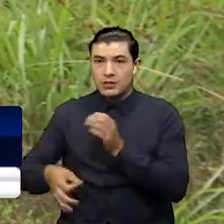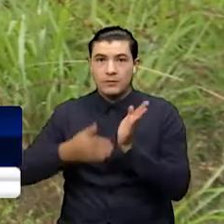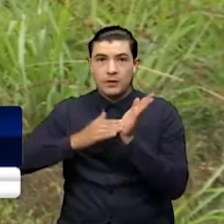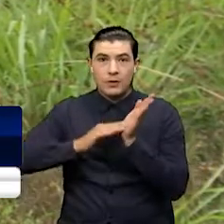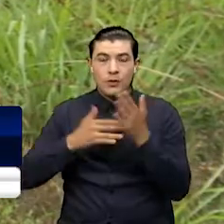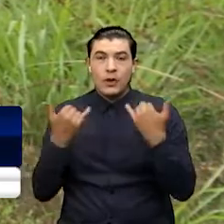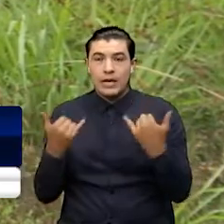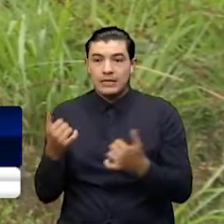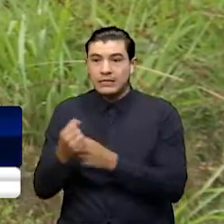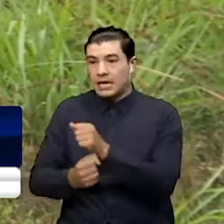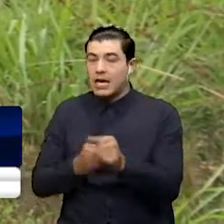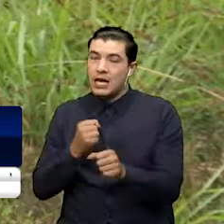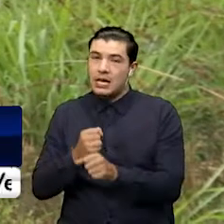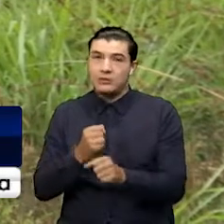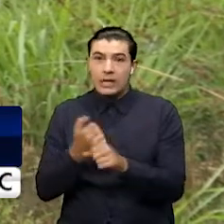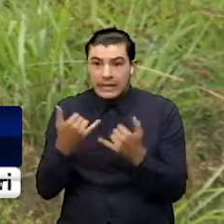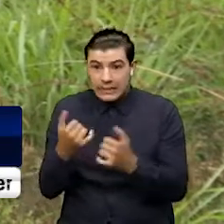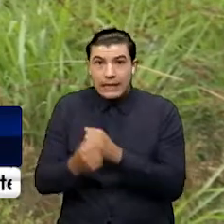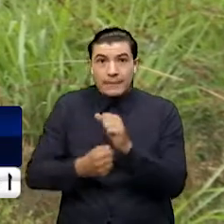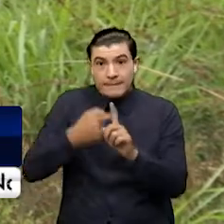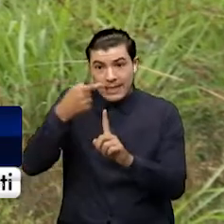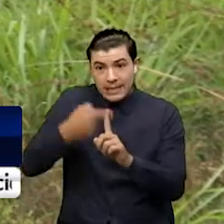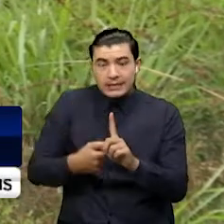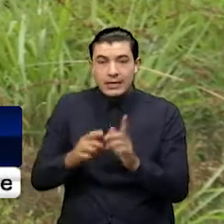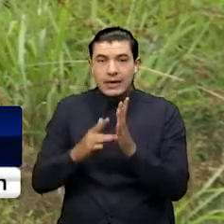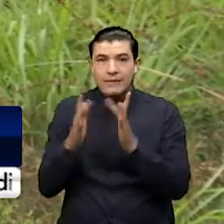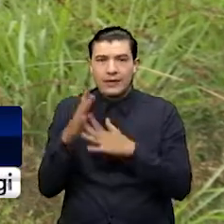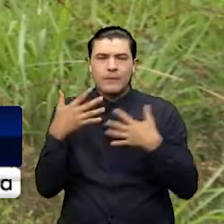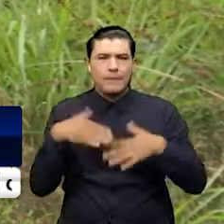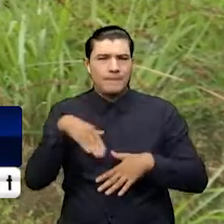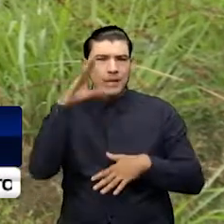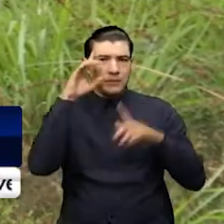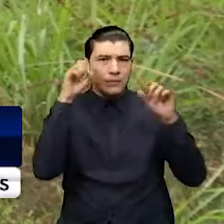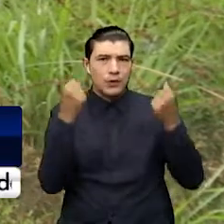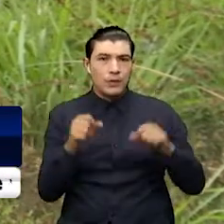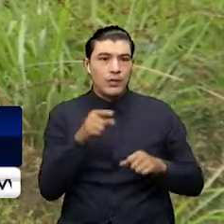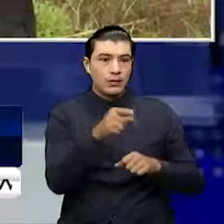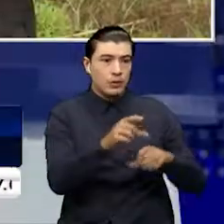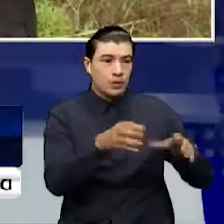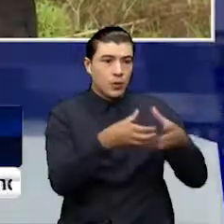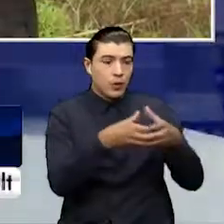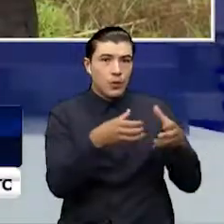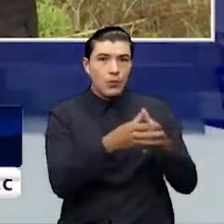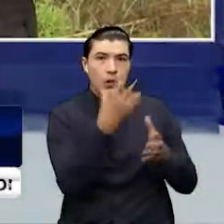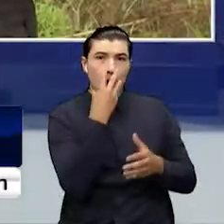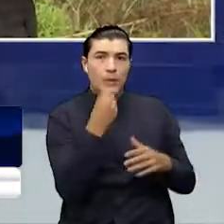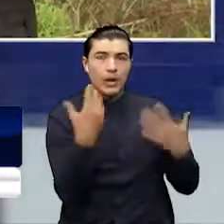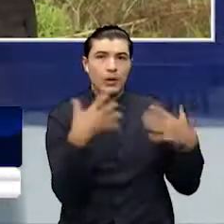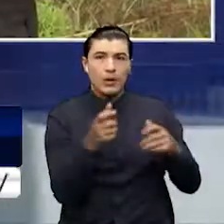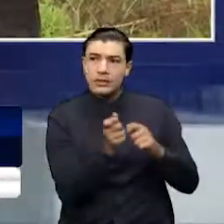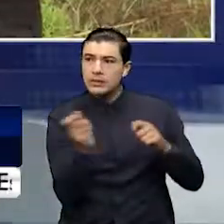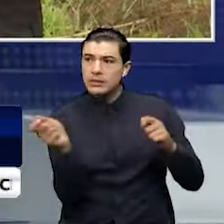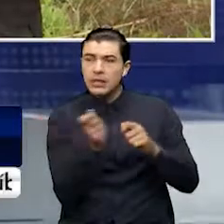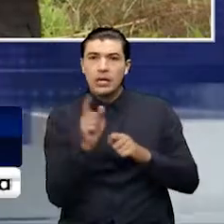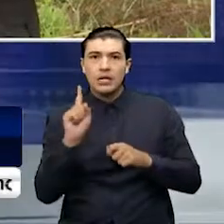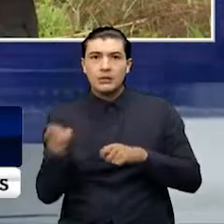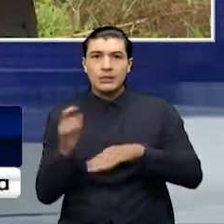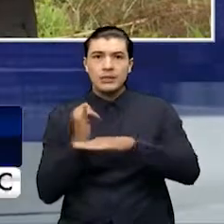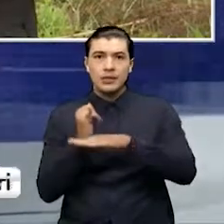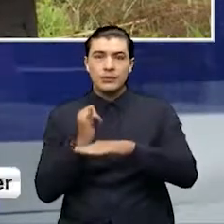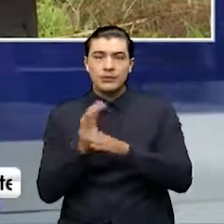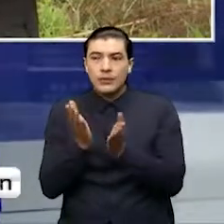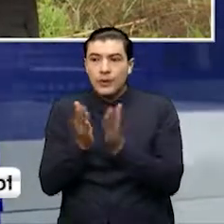en lo que va corrido de este mes lo más preocupante es que estas bandas delincuenciales están haciendo muy cerca a instituciones